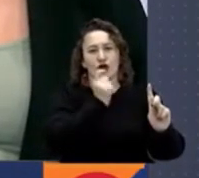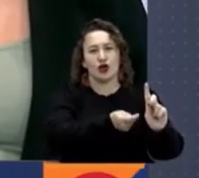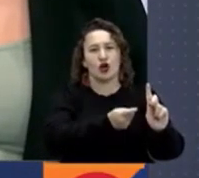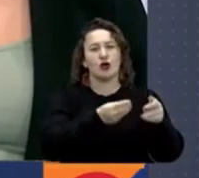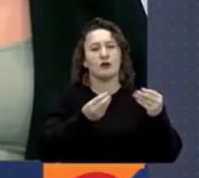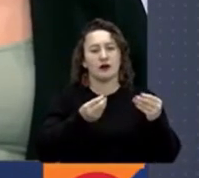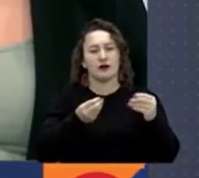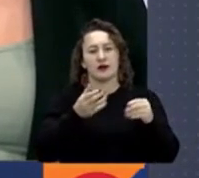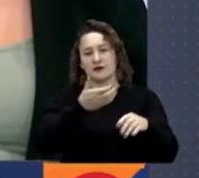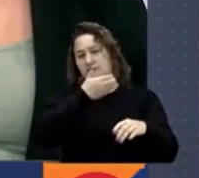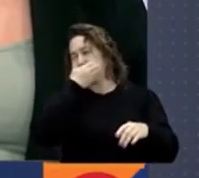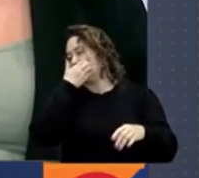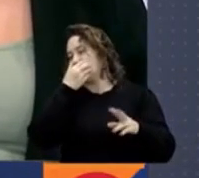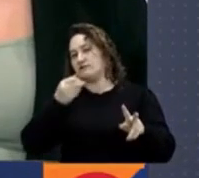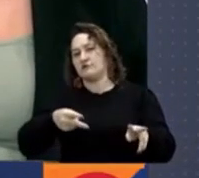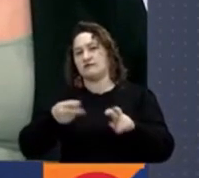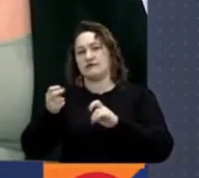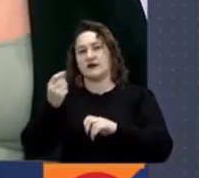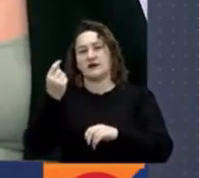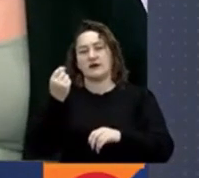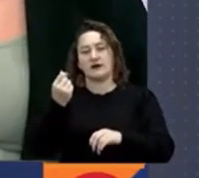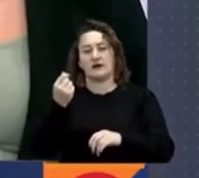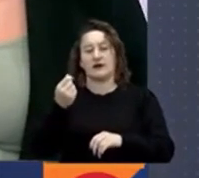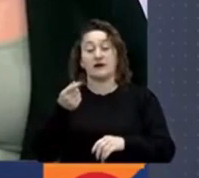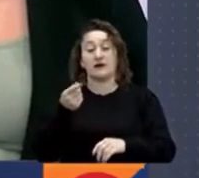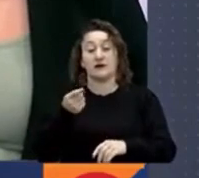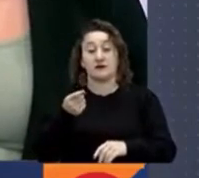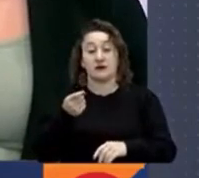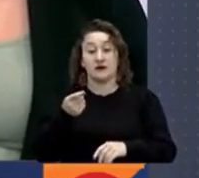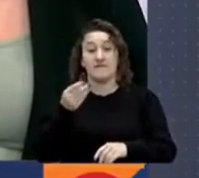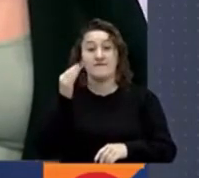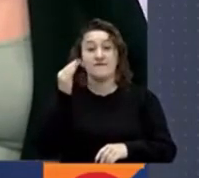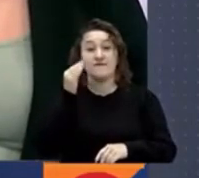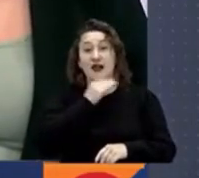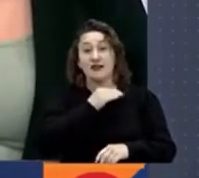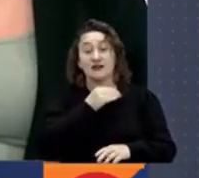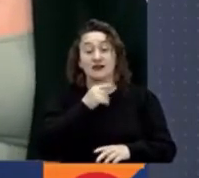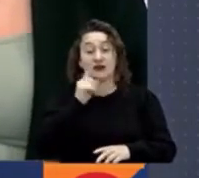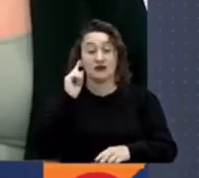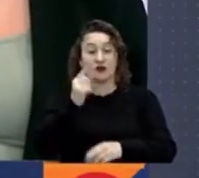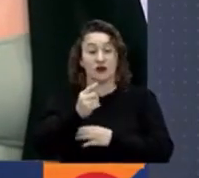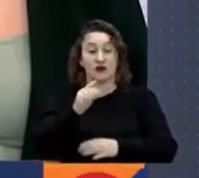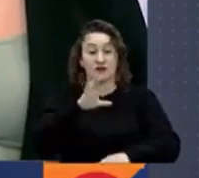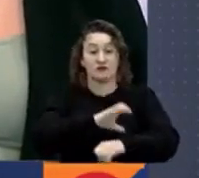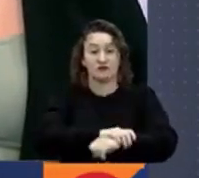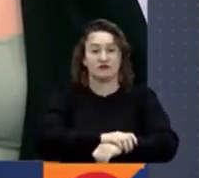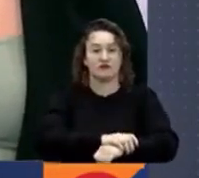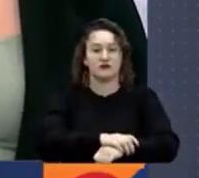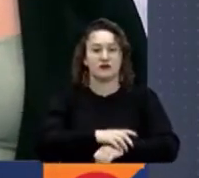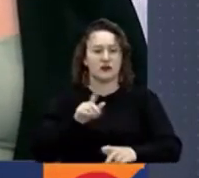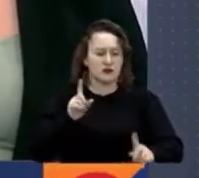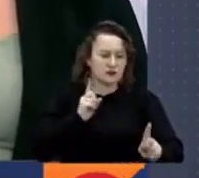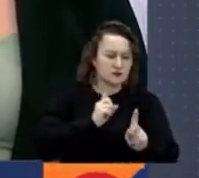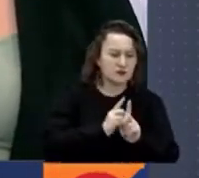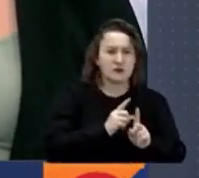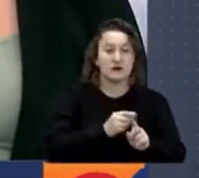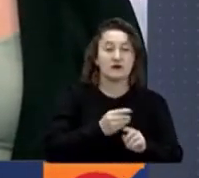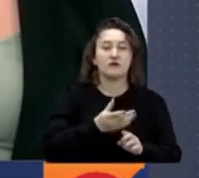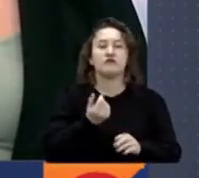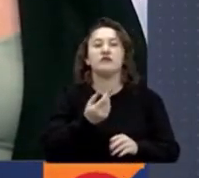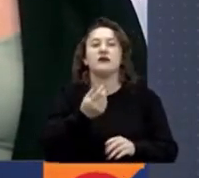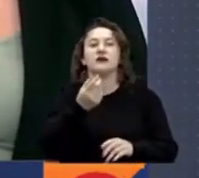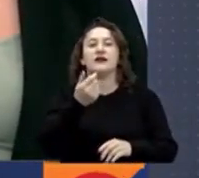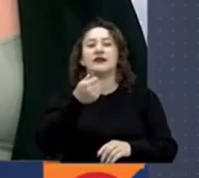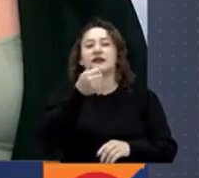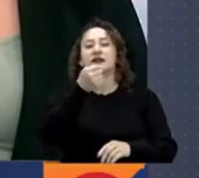cabo secuestros y extorsiones a comerciantes. Con falsas órdenes de captura se acercaban a sus víctimas, las intimidaban y les pedían entre 10 y